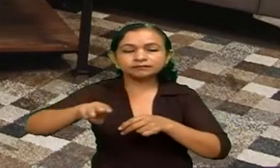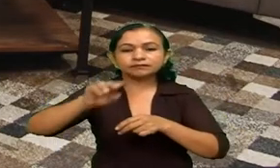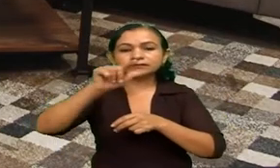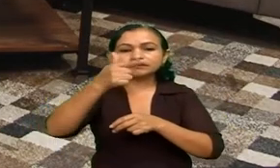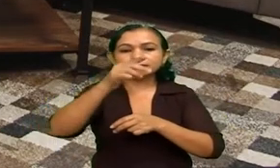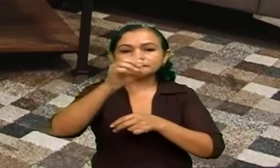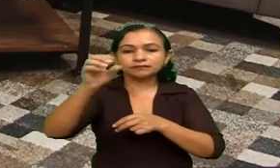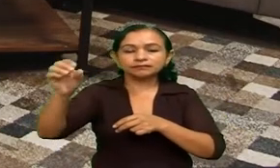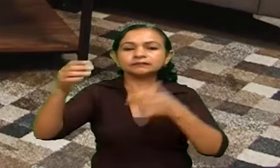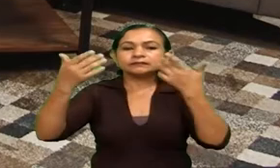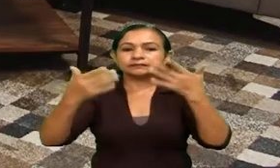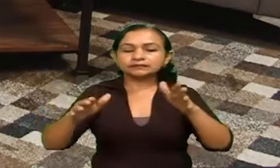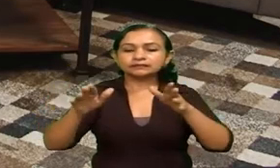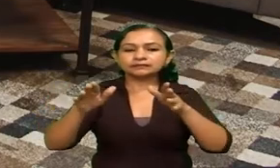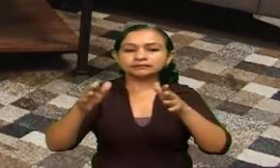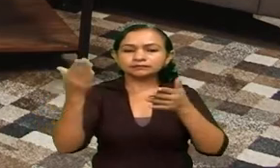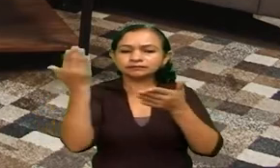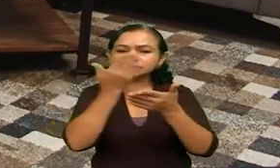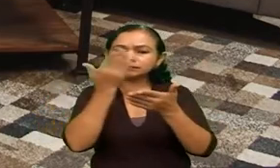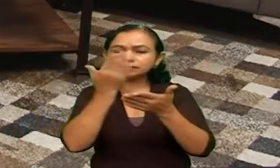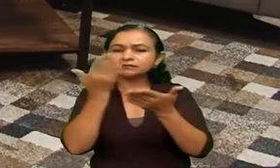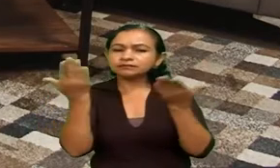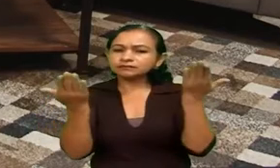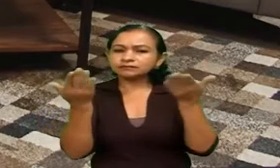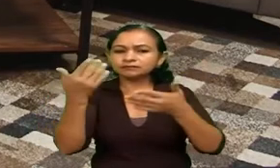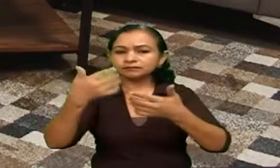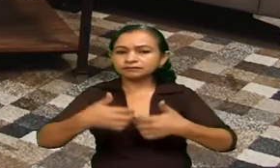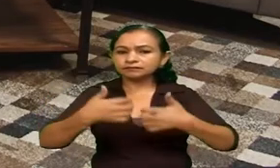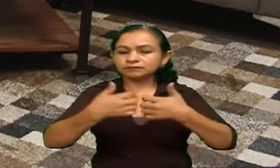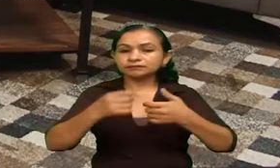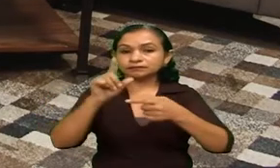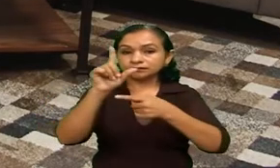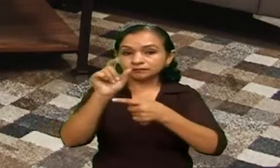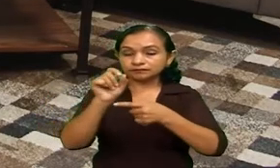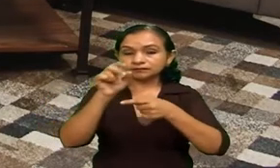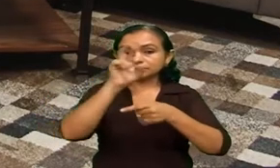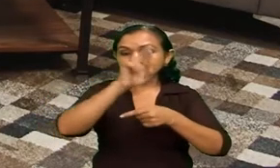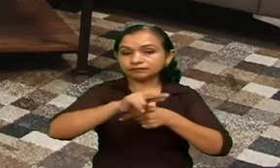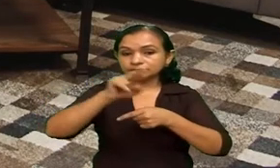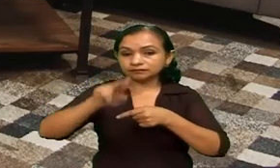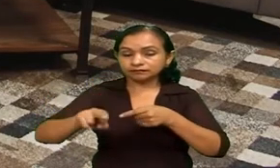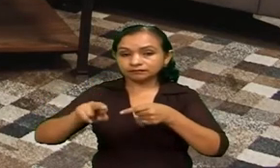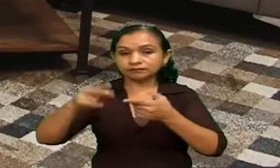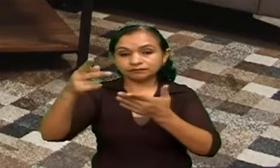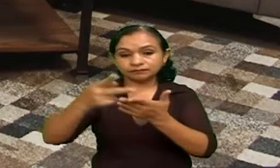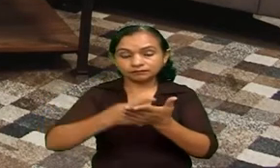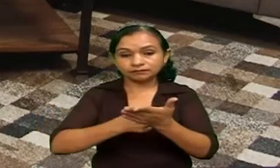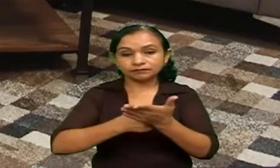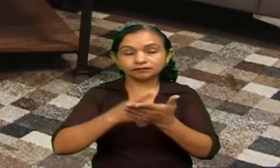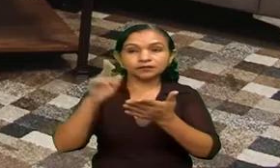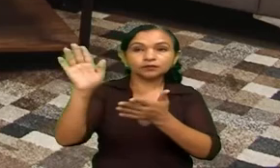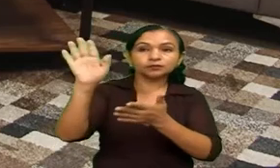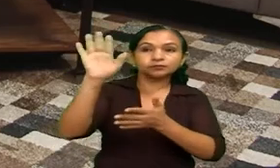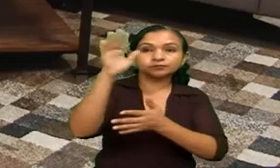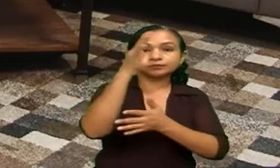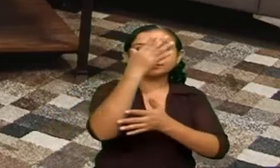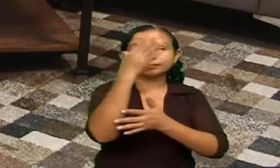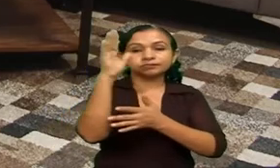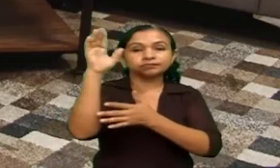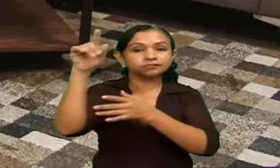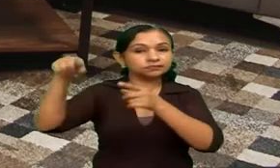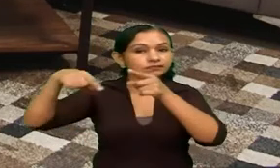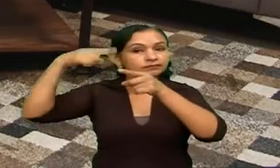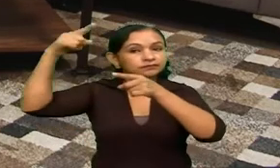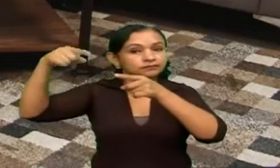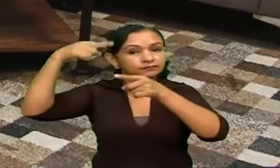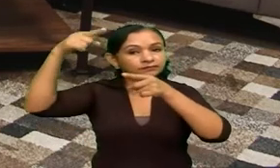megavatios estudiados a nivel de diseño. 10 sitios, no solo en Rivas, de proyectos eólicos, y ahí tenemos una cartera